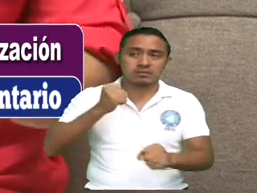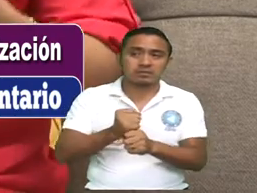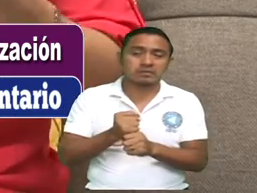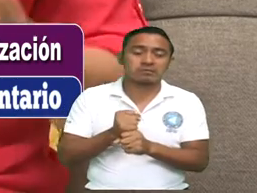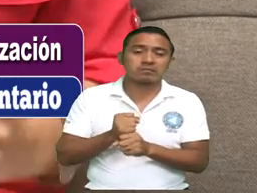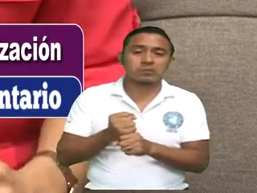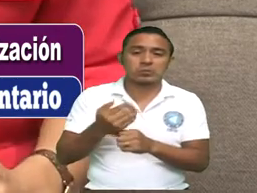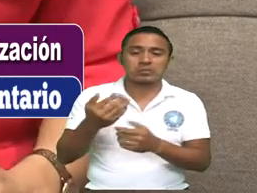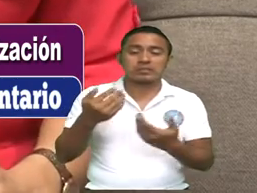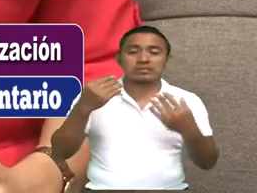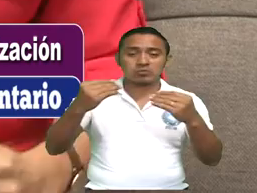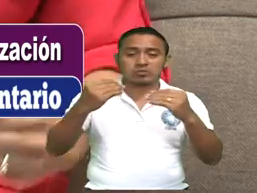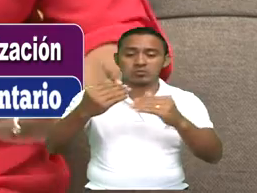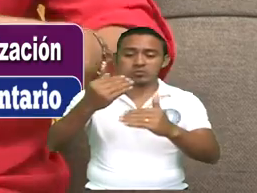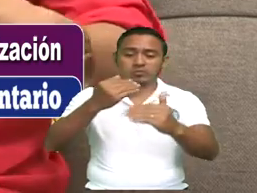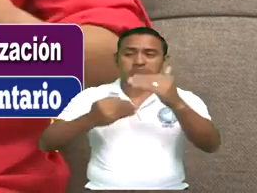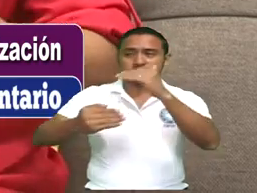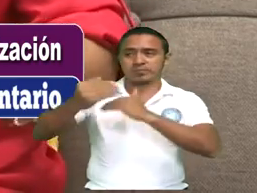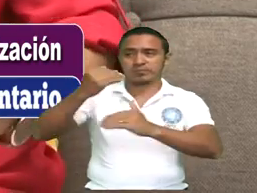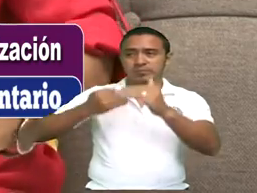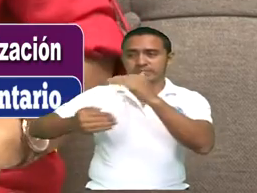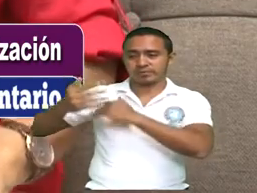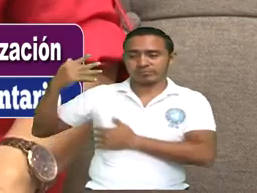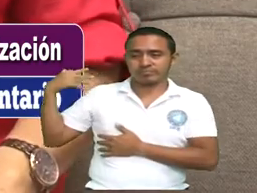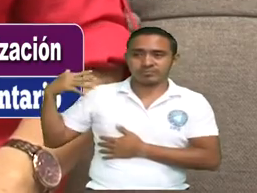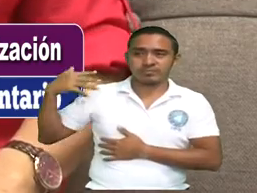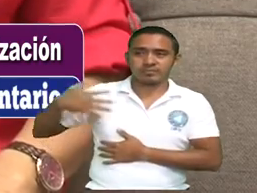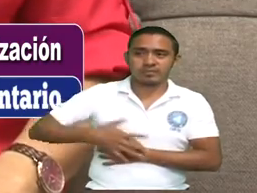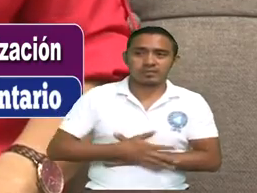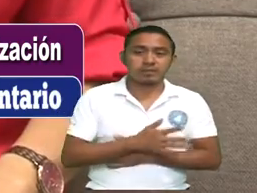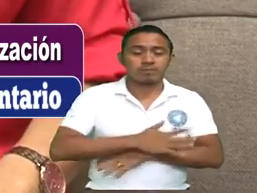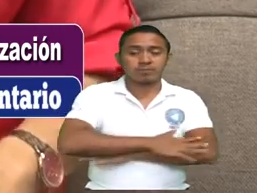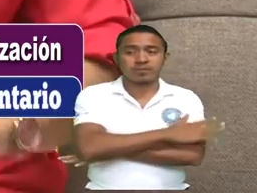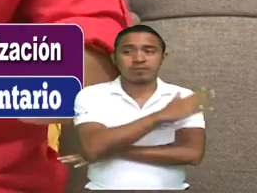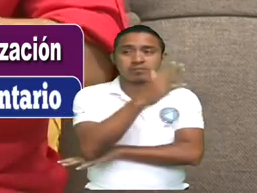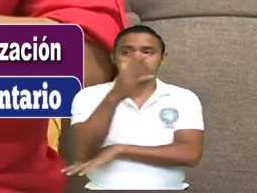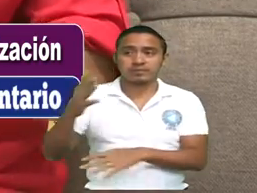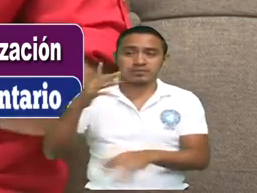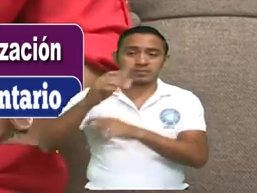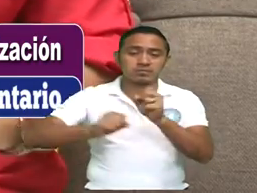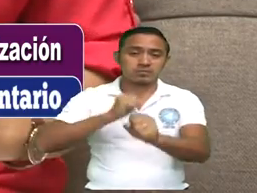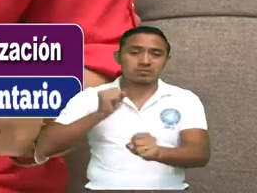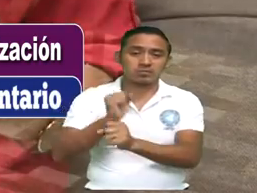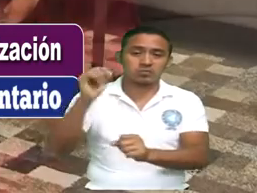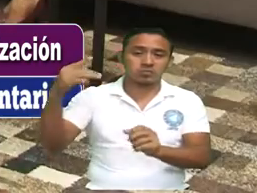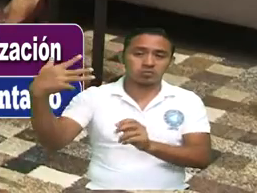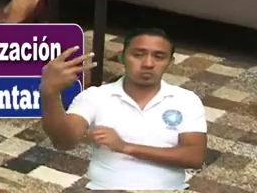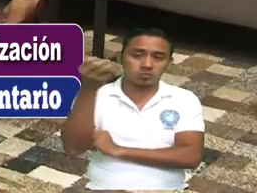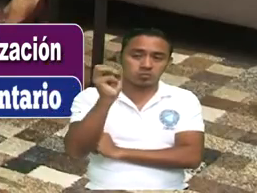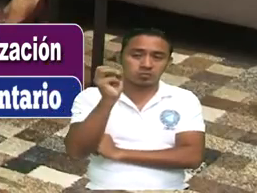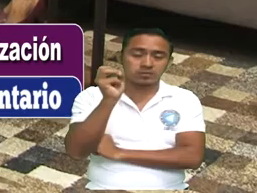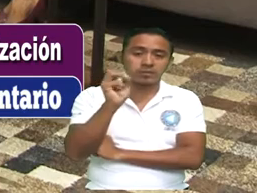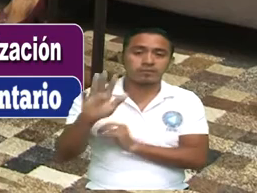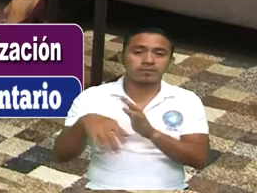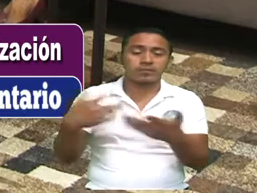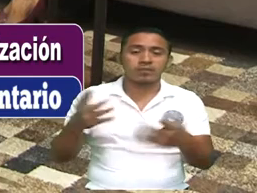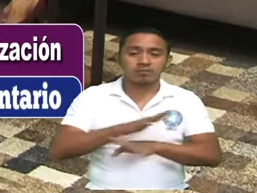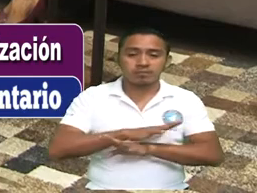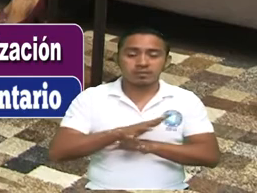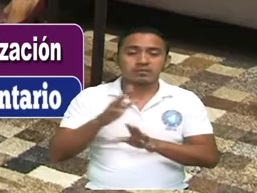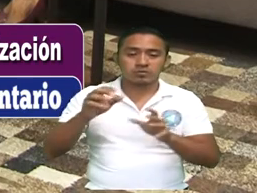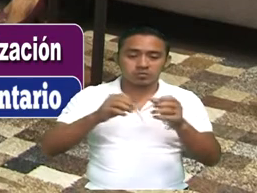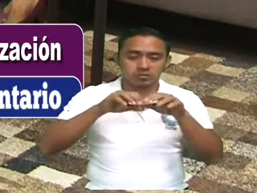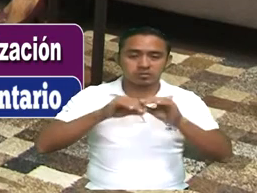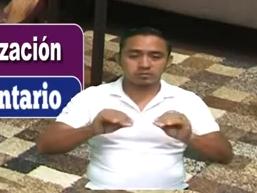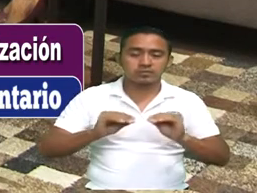tuvimos retroceso, en claro, que no pudimos impulsar. Que se consiguió. Así llegar, es, porque la verdad es que después de la cruzada siguieron